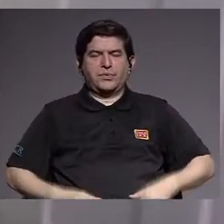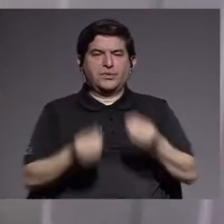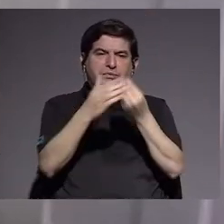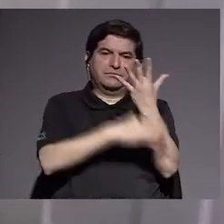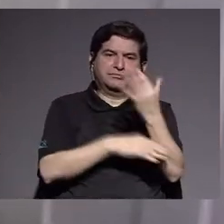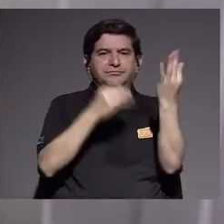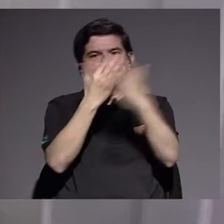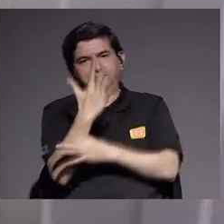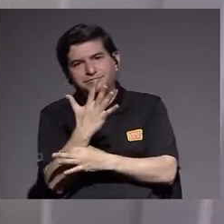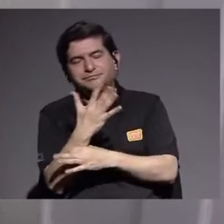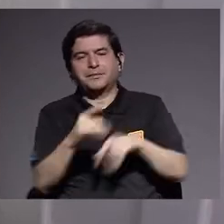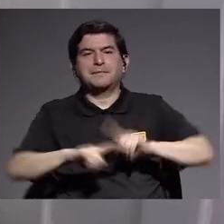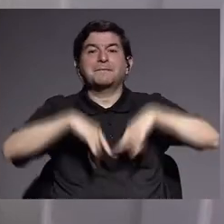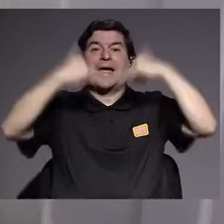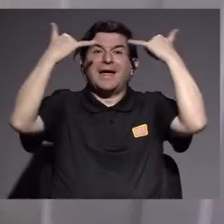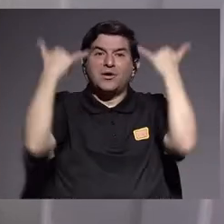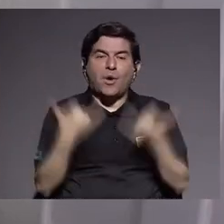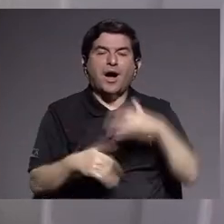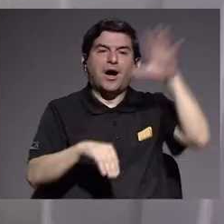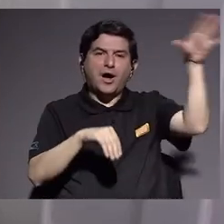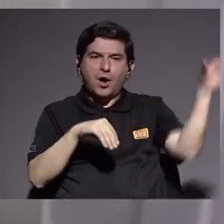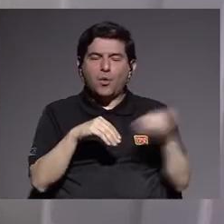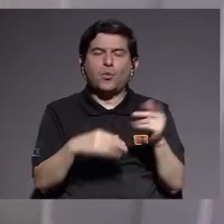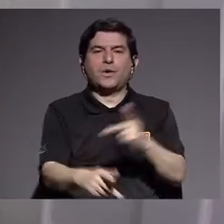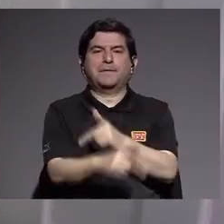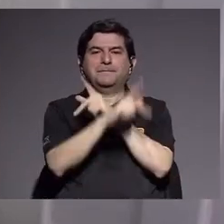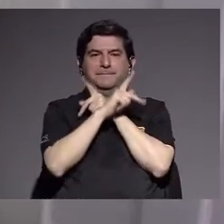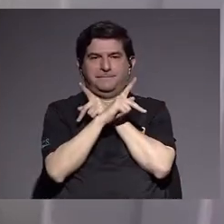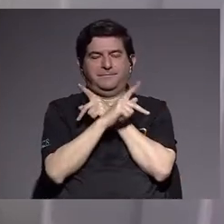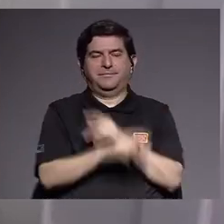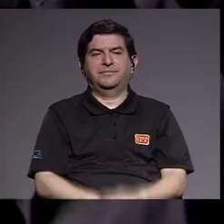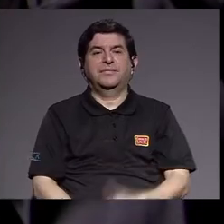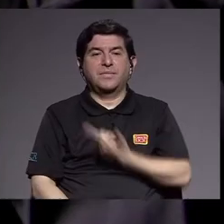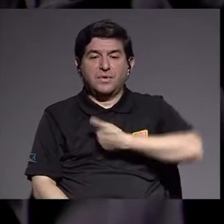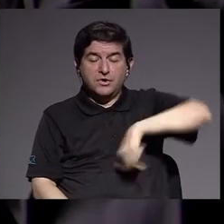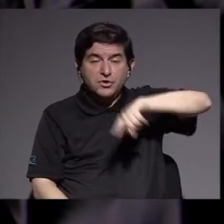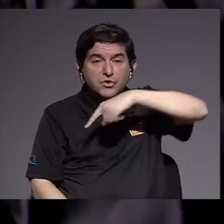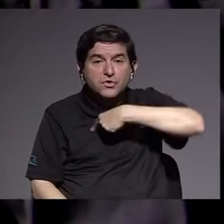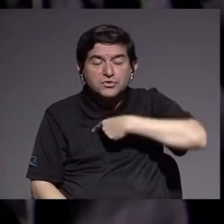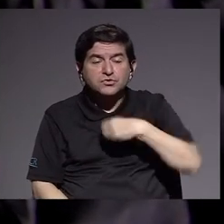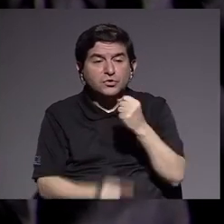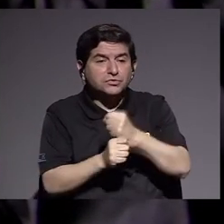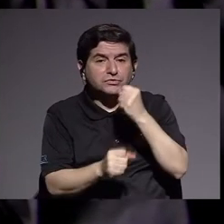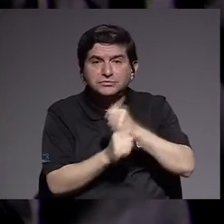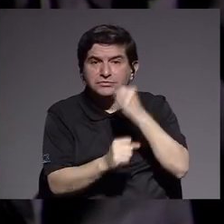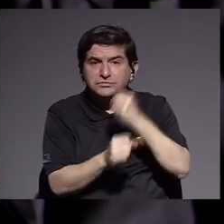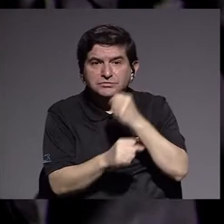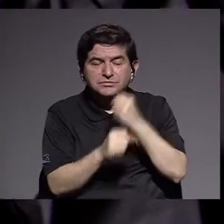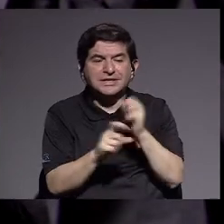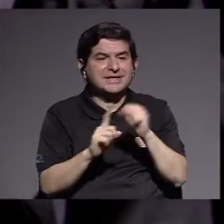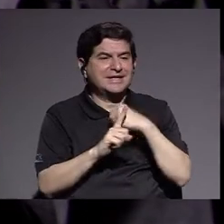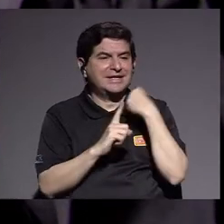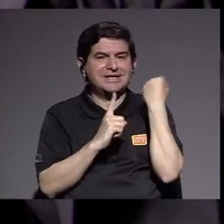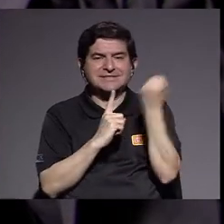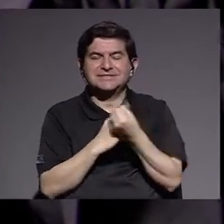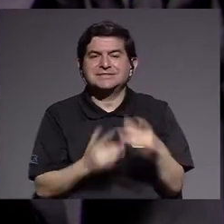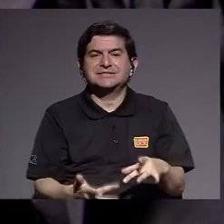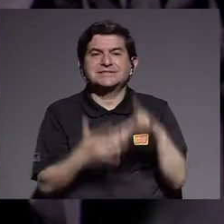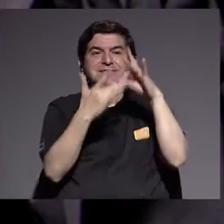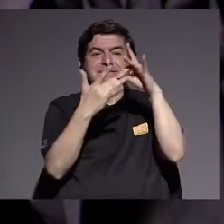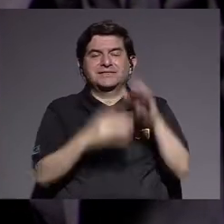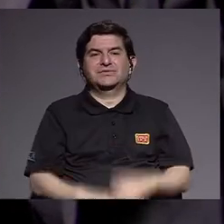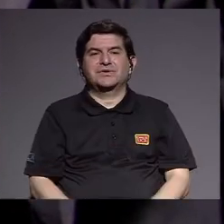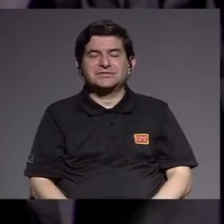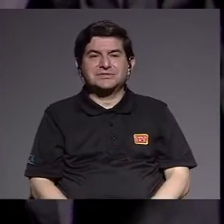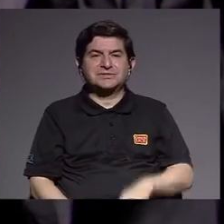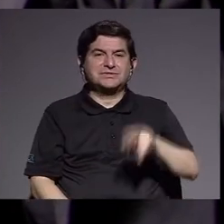combata con los guantes obviamente pero ahora le sumamos protección porque porque nosotros vamos a estar trabajando en